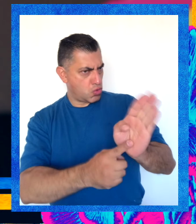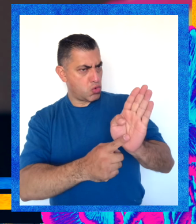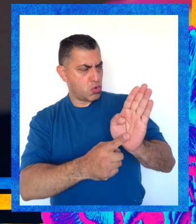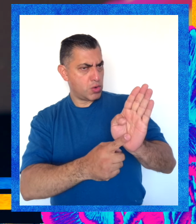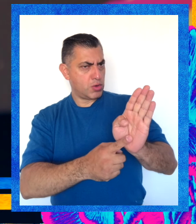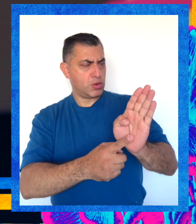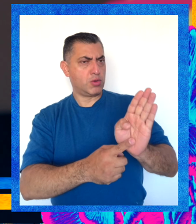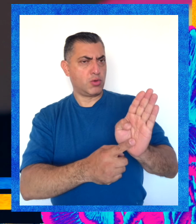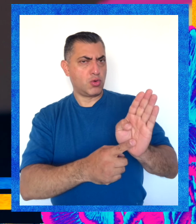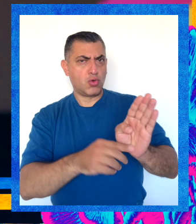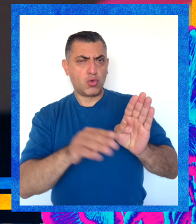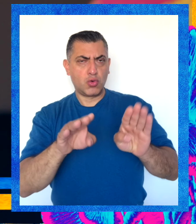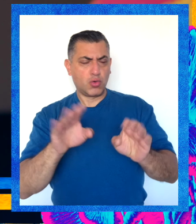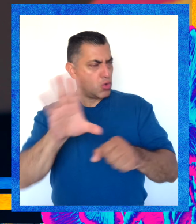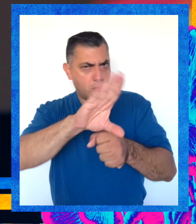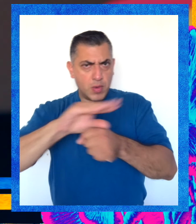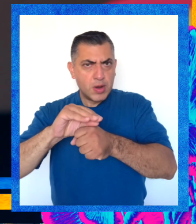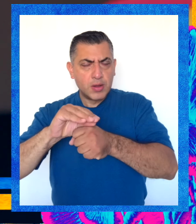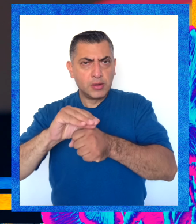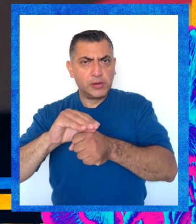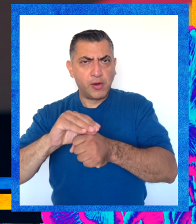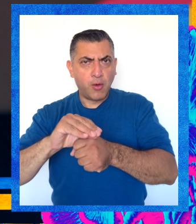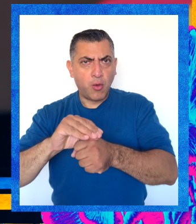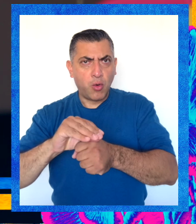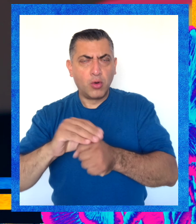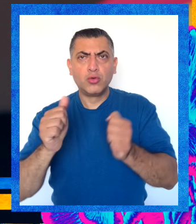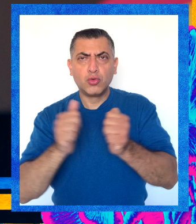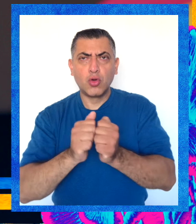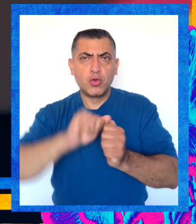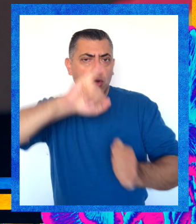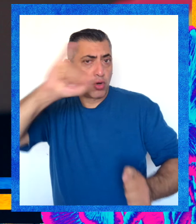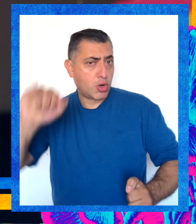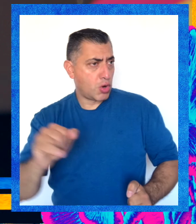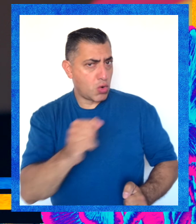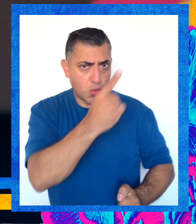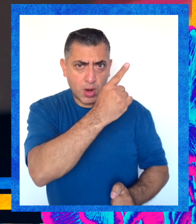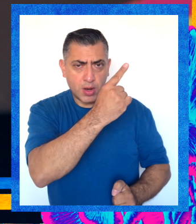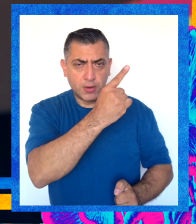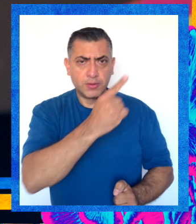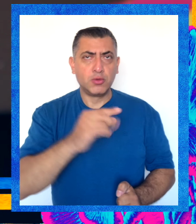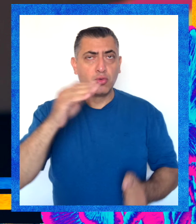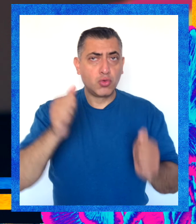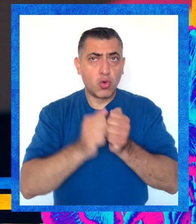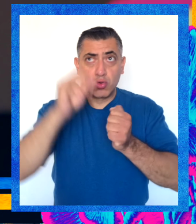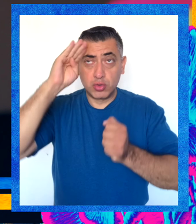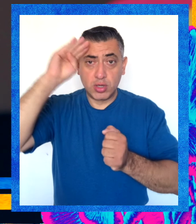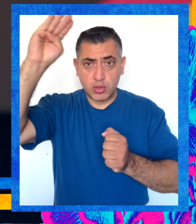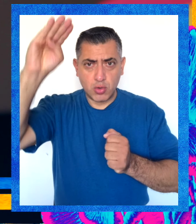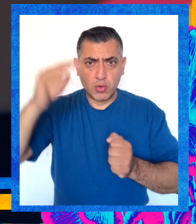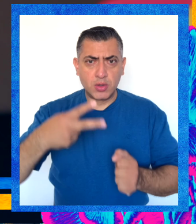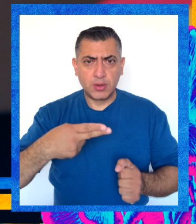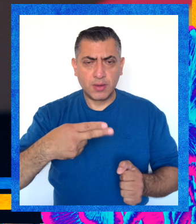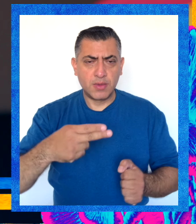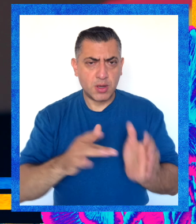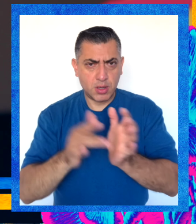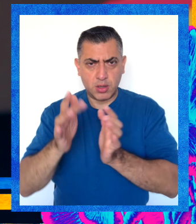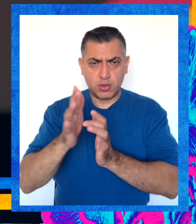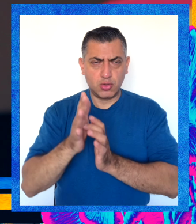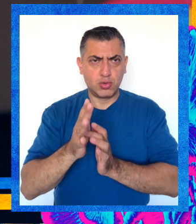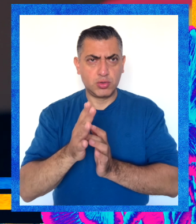explícitamente completamente con jehová con llave con el señor también jesús